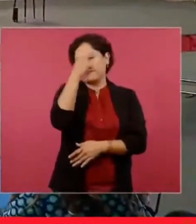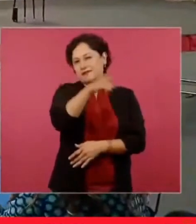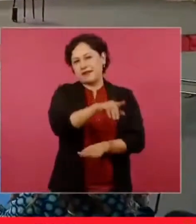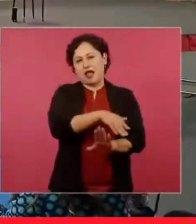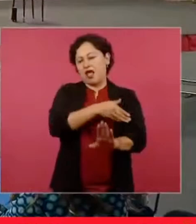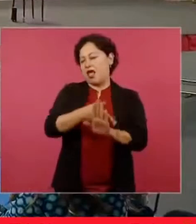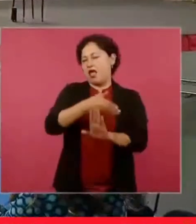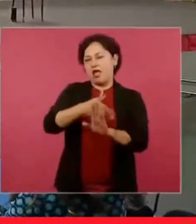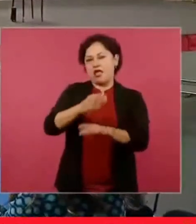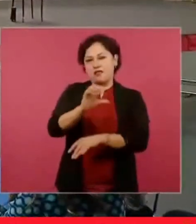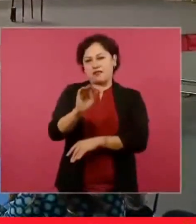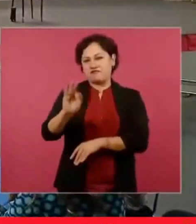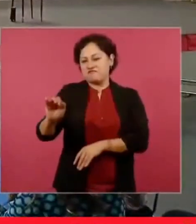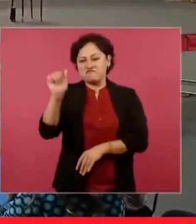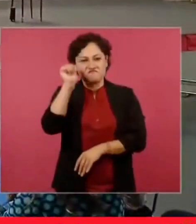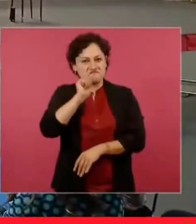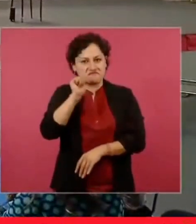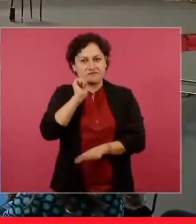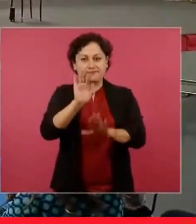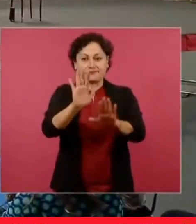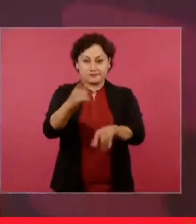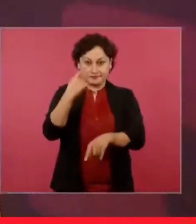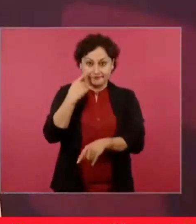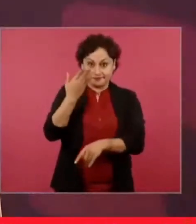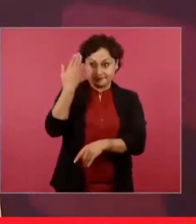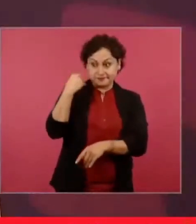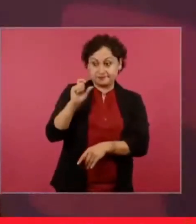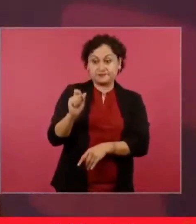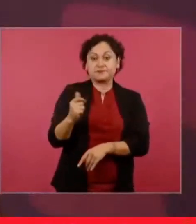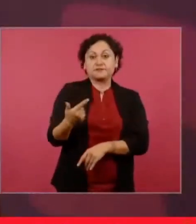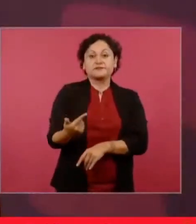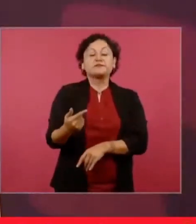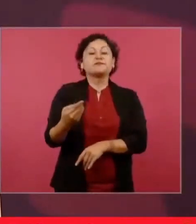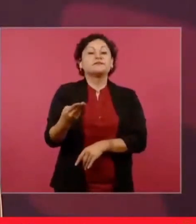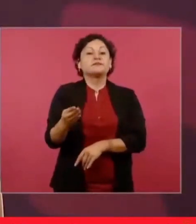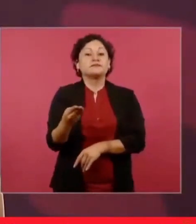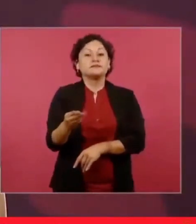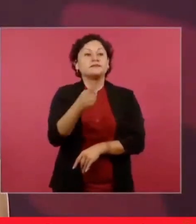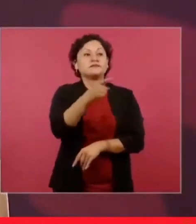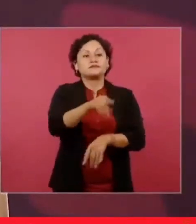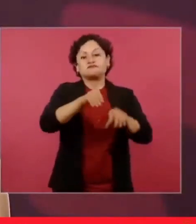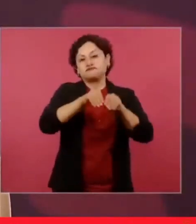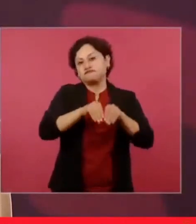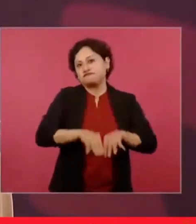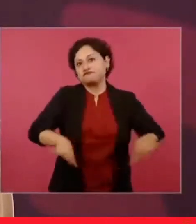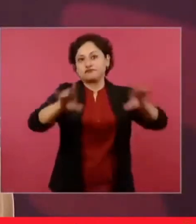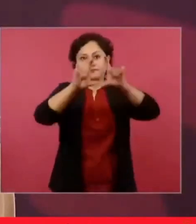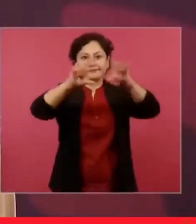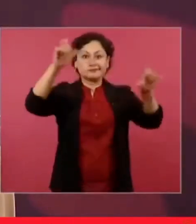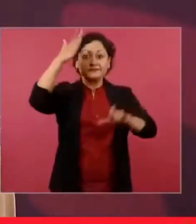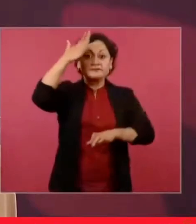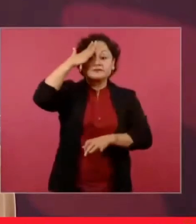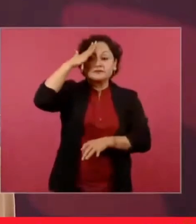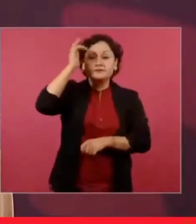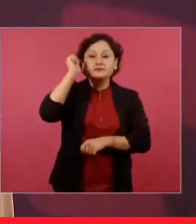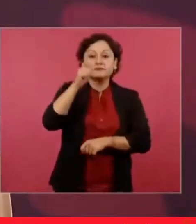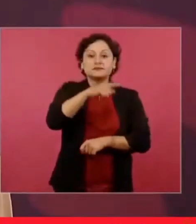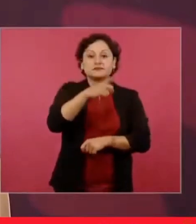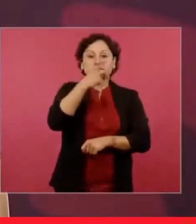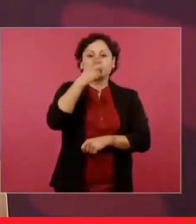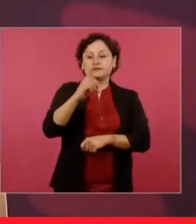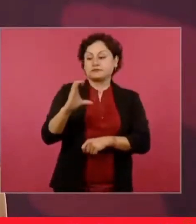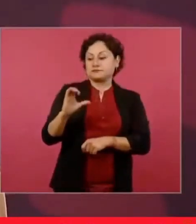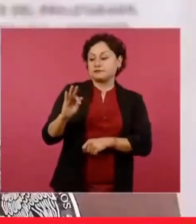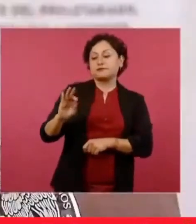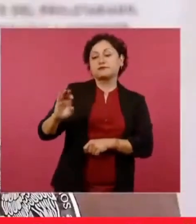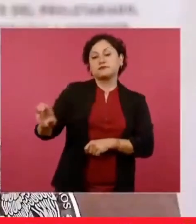Electricidad. El pasado 27 de mayo, el diario Reforma publicó en primera plana una nota titulada "Subejerce la Comisión